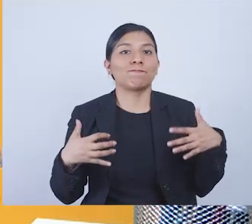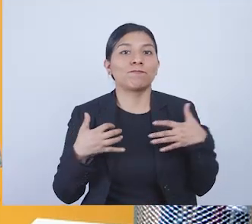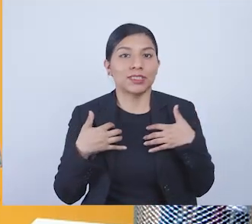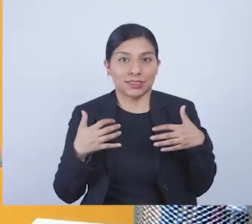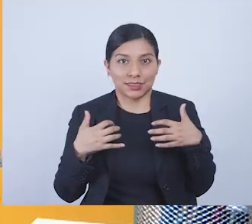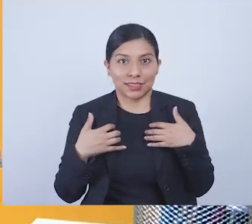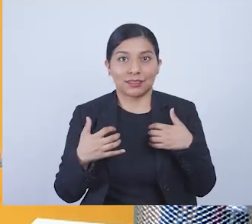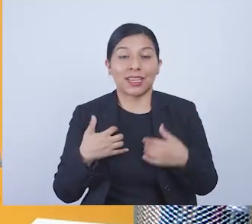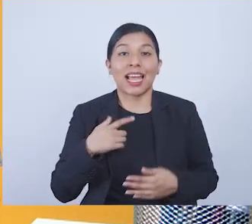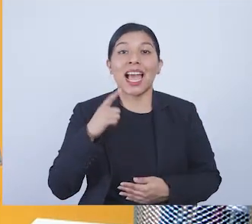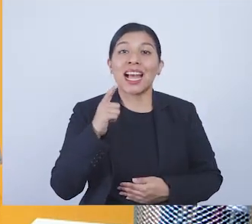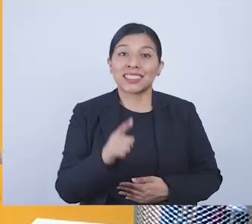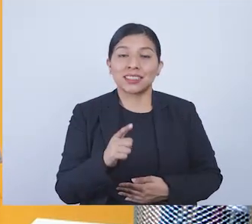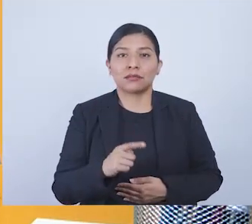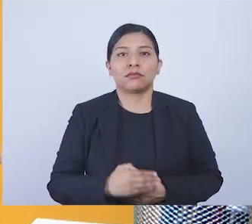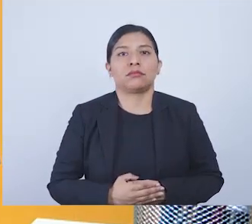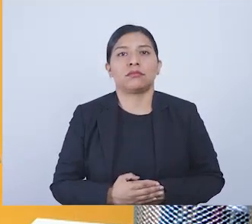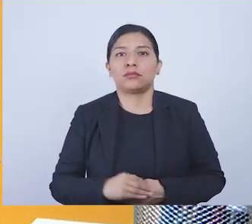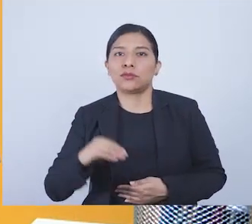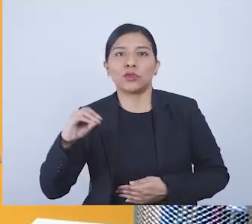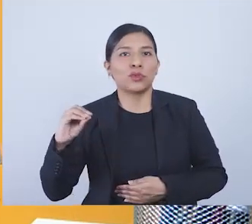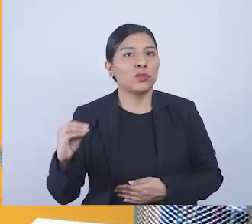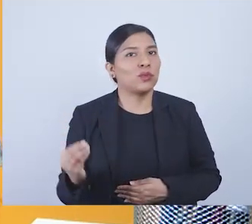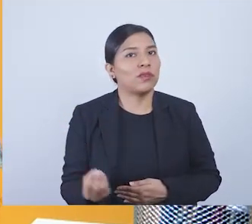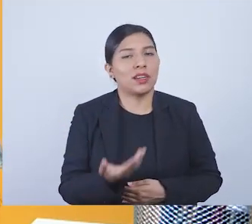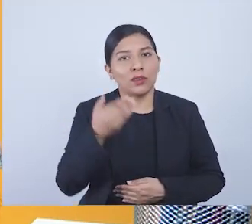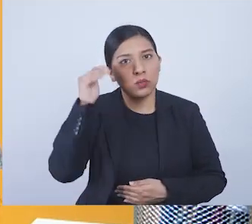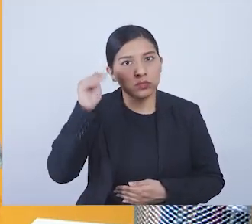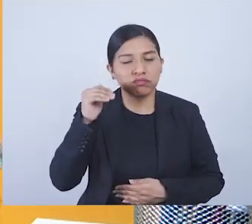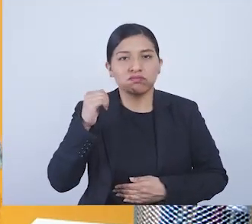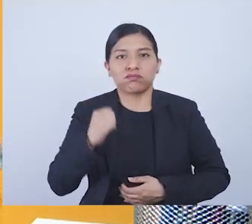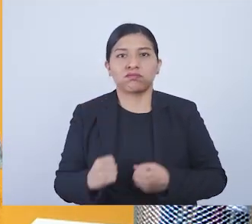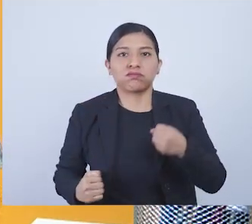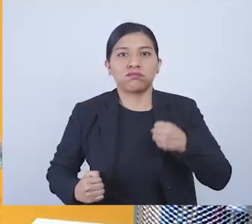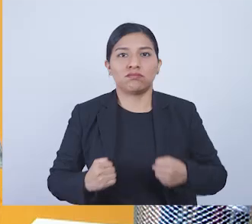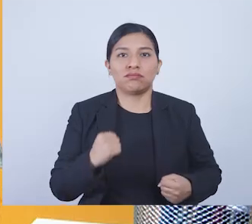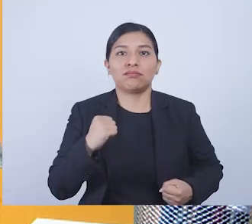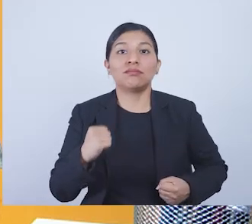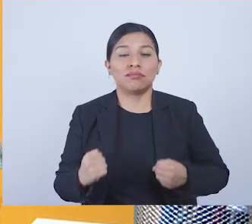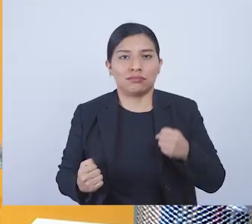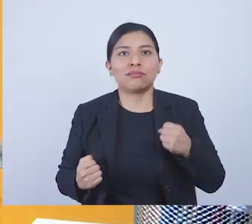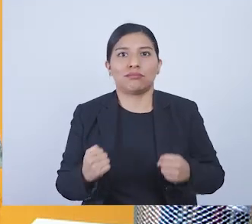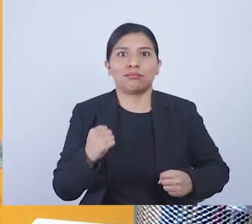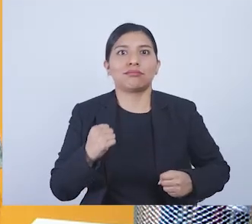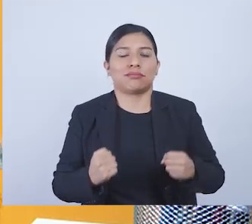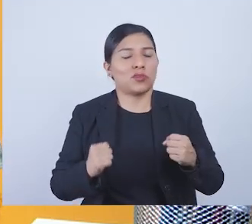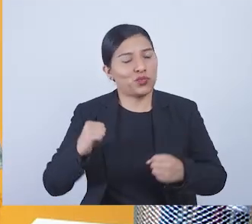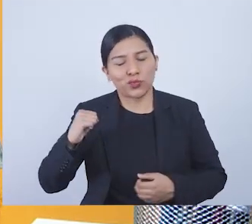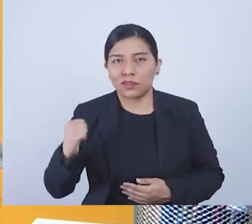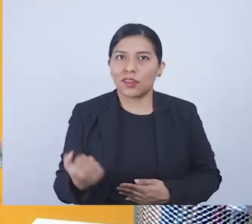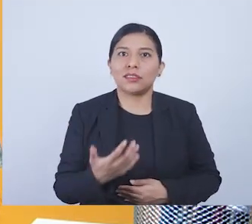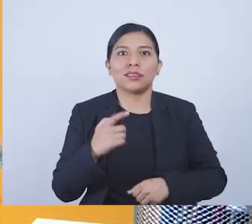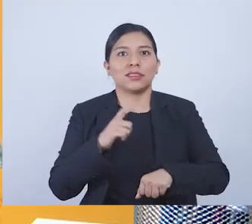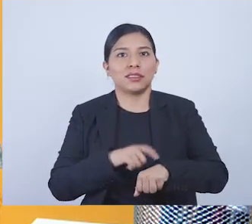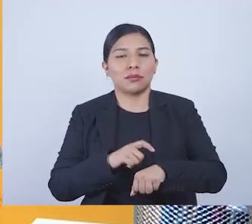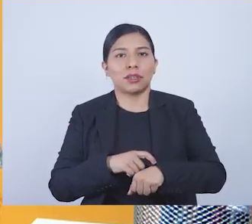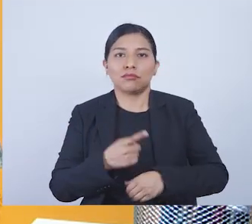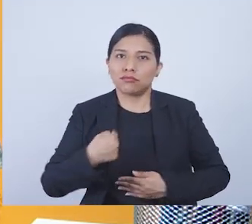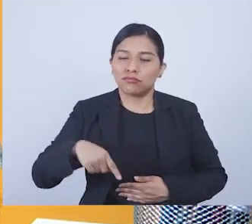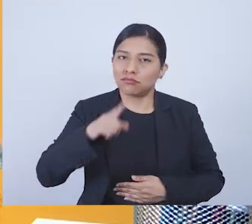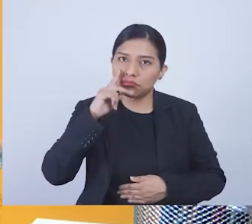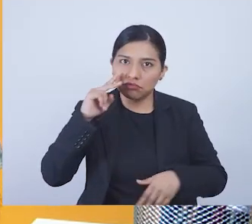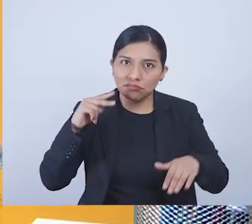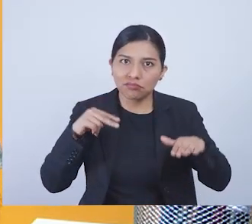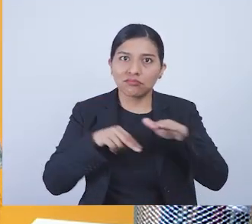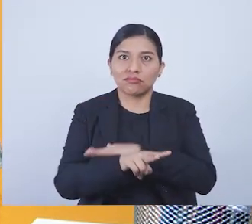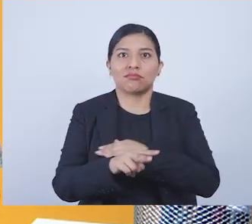Y en ese sentido, una nueva educación física es un replanteamiento. Por lo que hemos visto